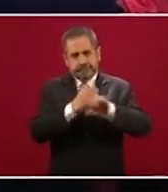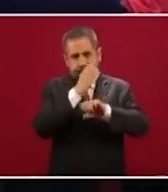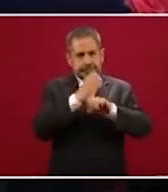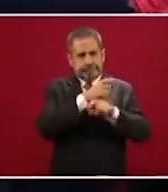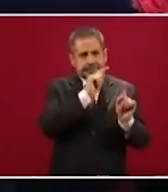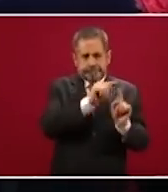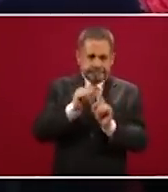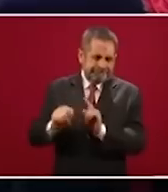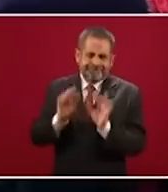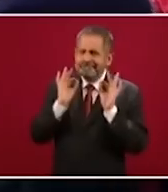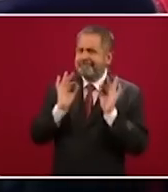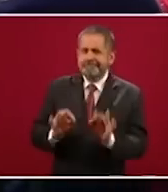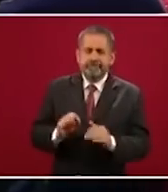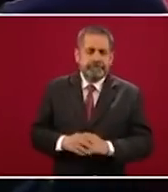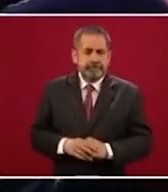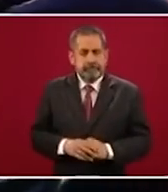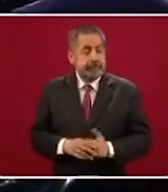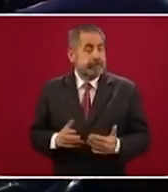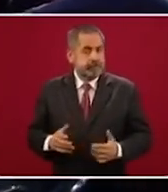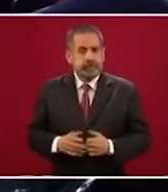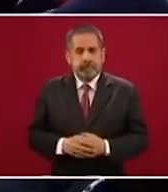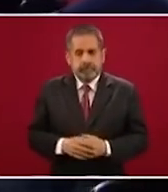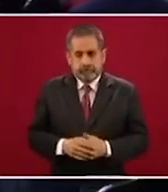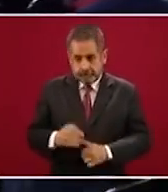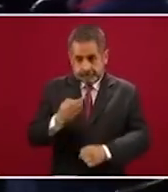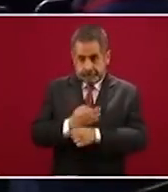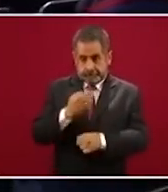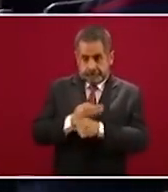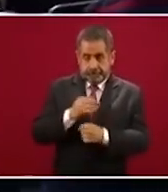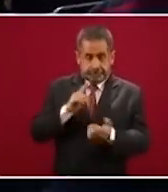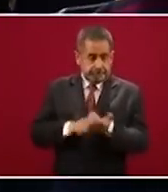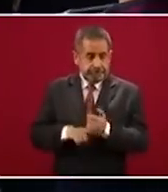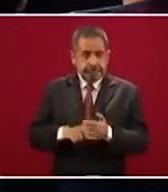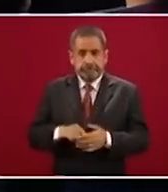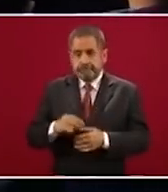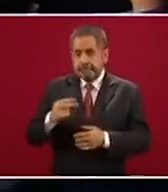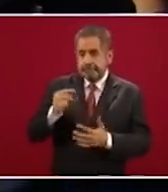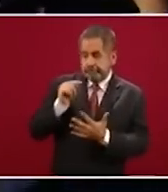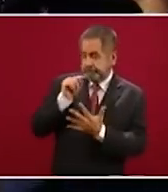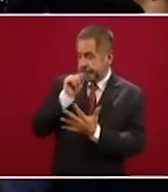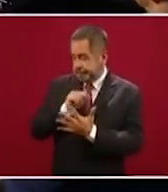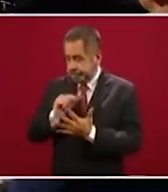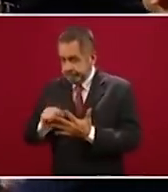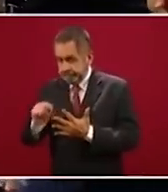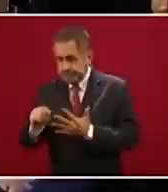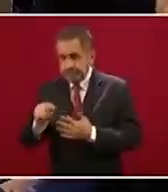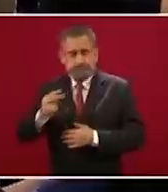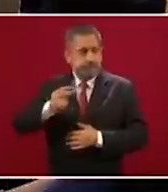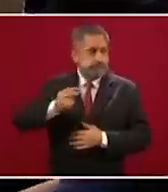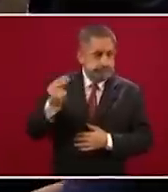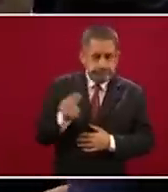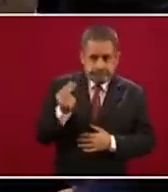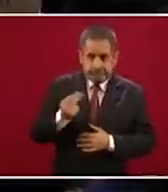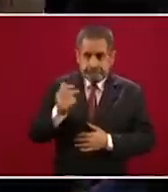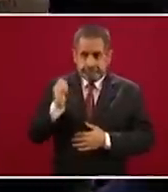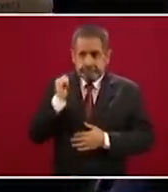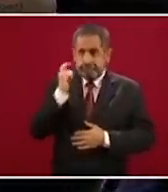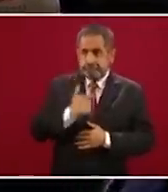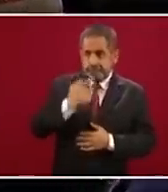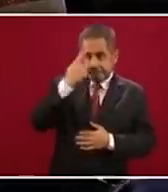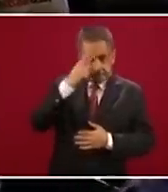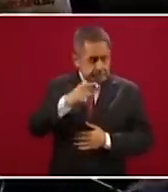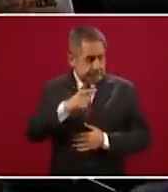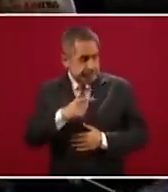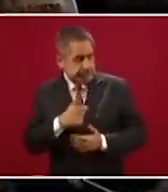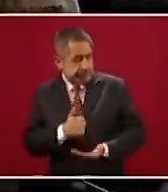estatal. Hasta el momento, todas las capacidades que se necesitan desarrollar y establecer para una respuesta